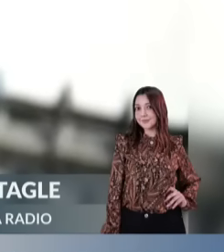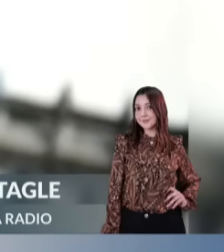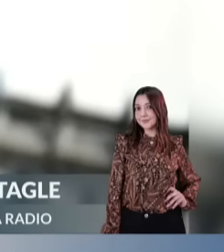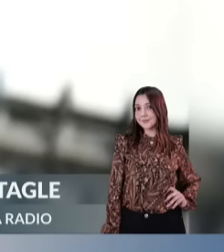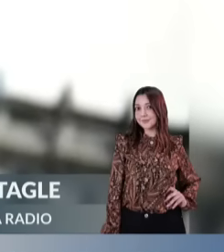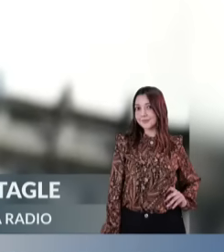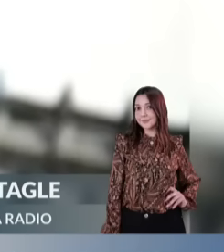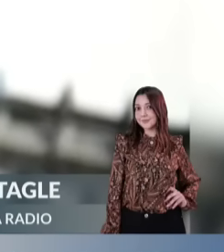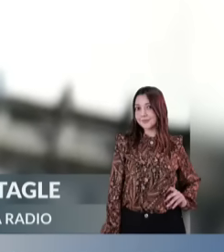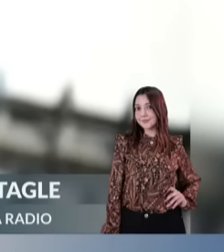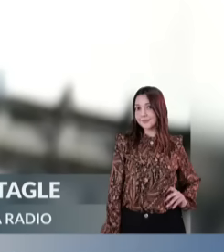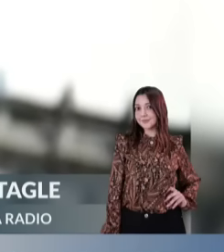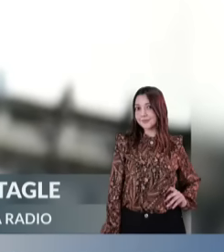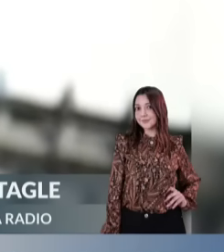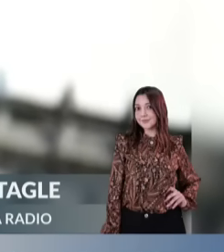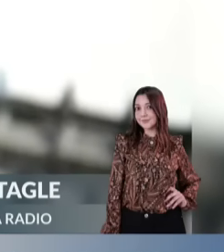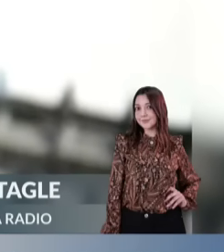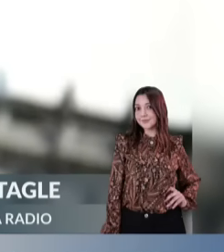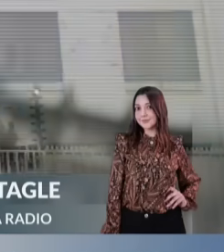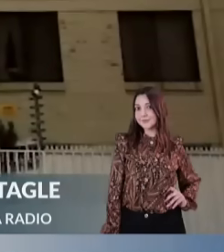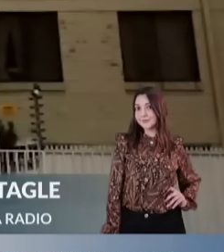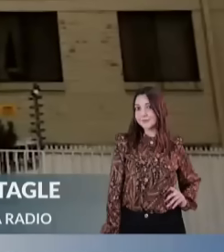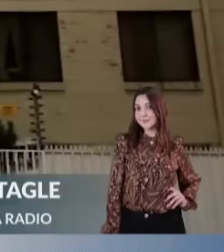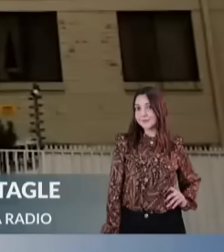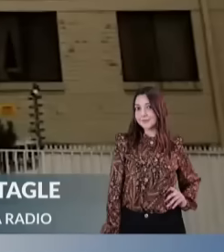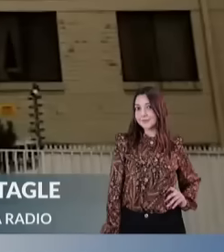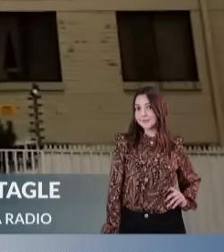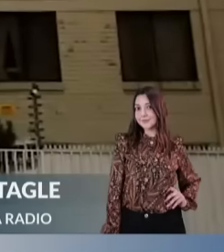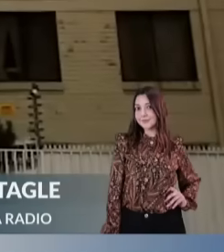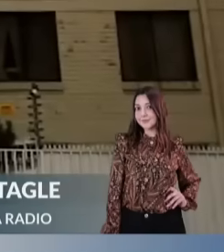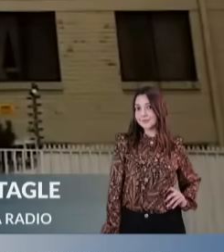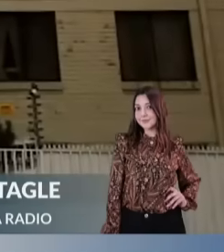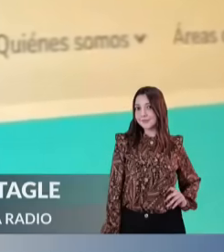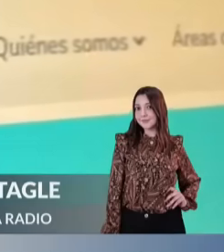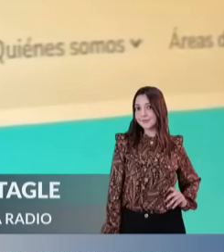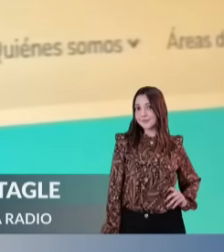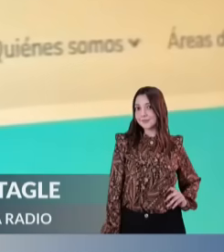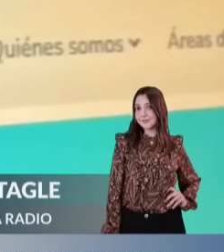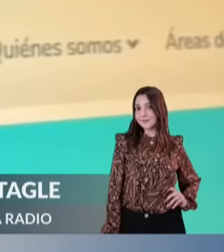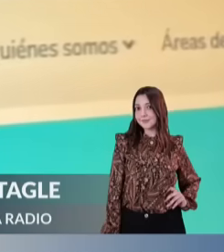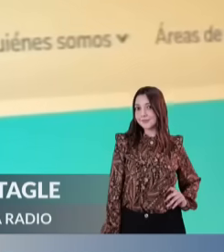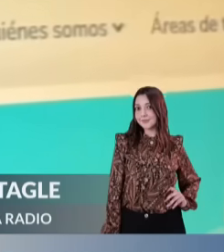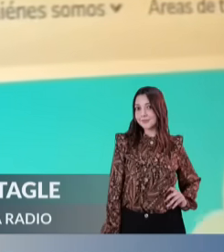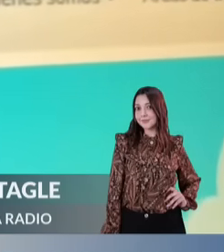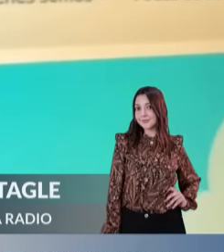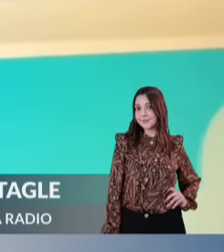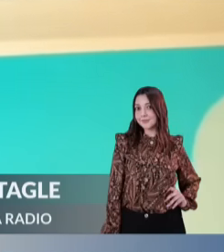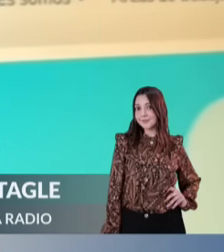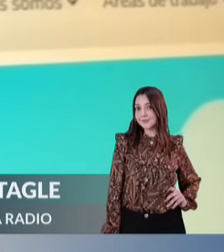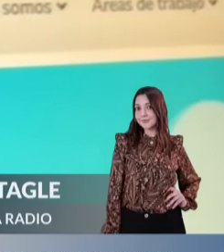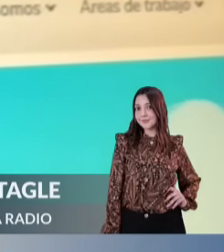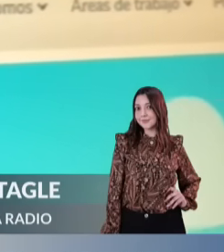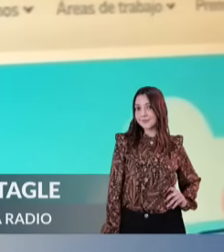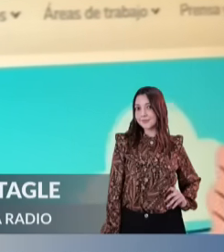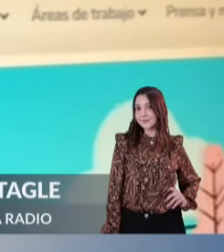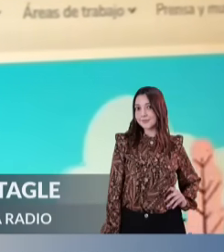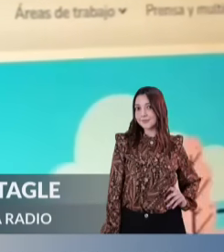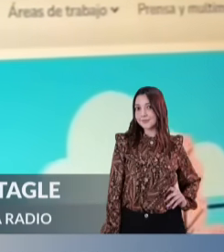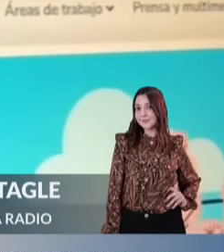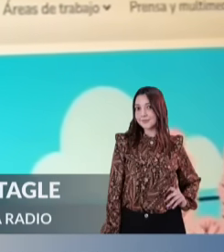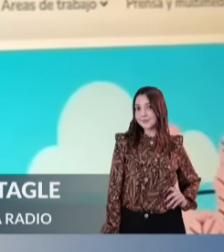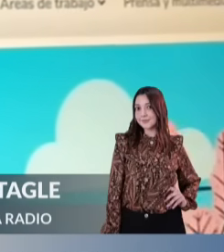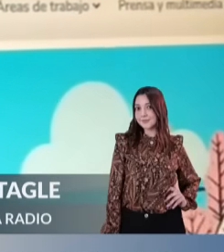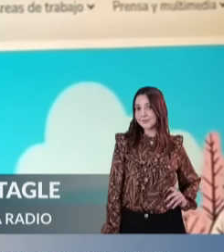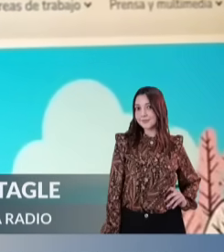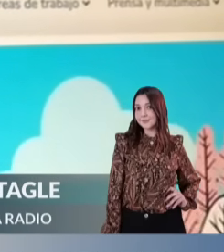falta interlocución con La Moneda. Se espera que el día de mañana, miércoles, se realice un cónclave en Cerro Castillo, que va a